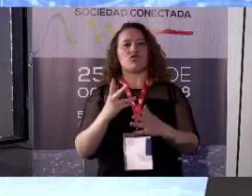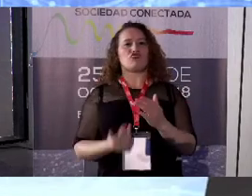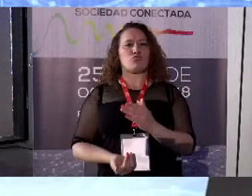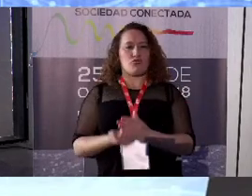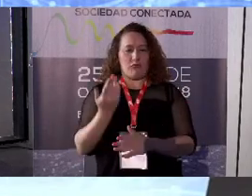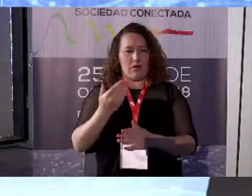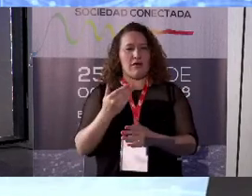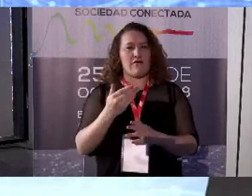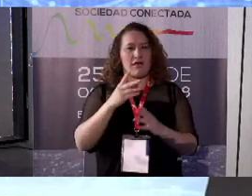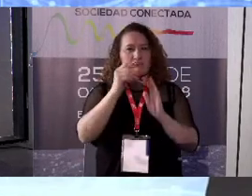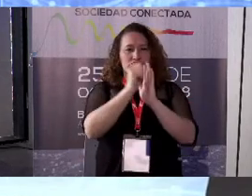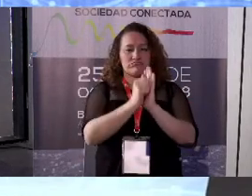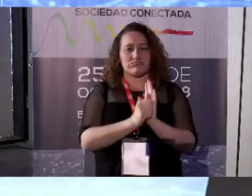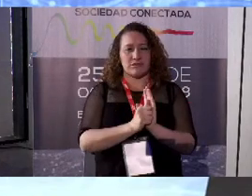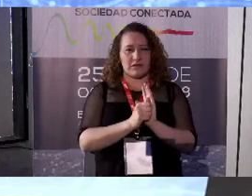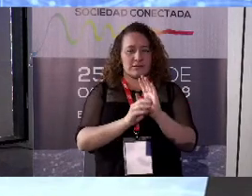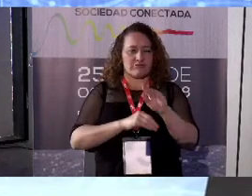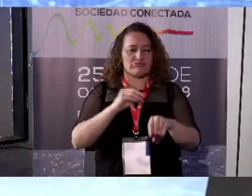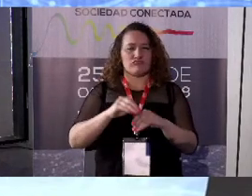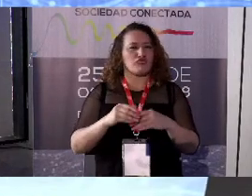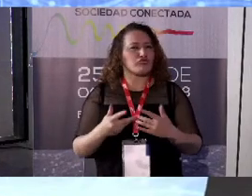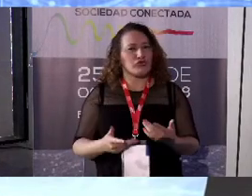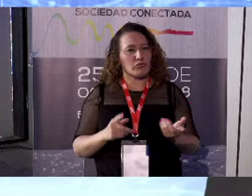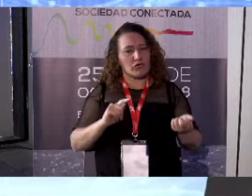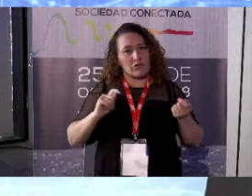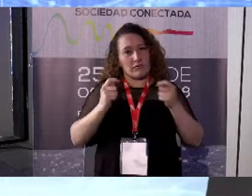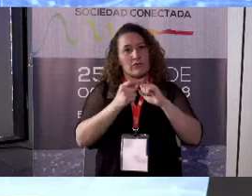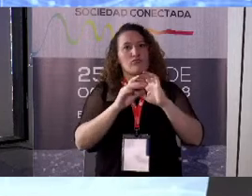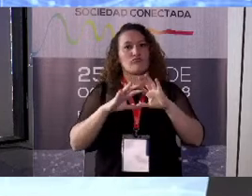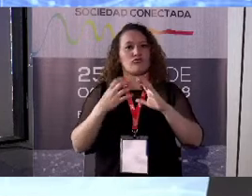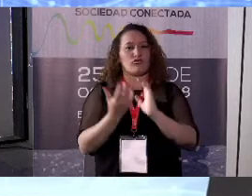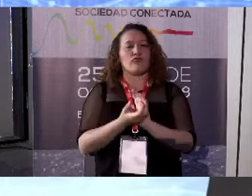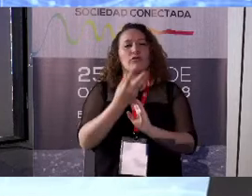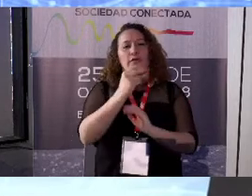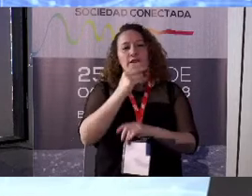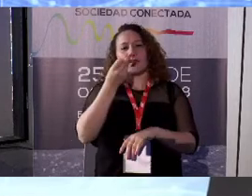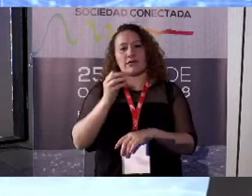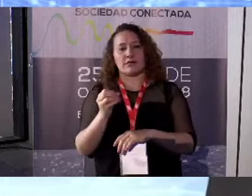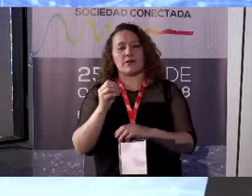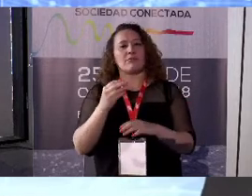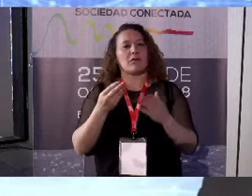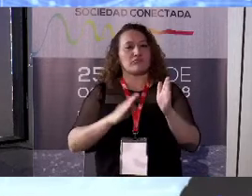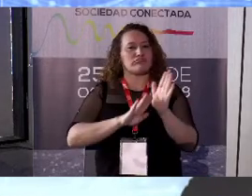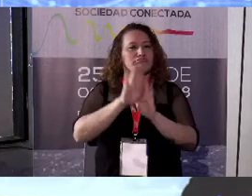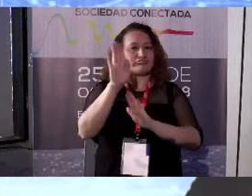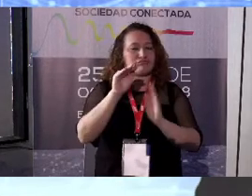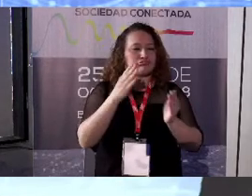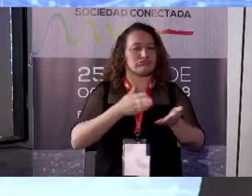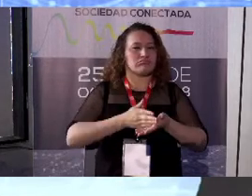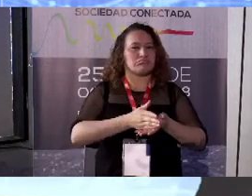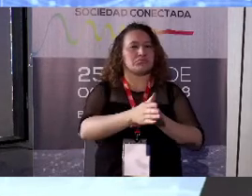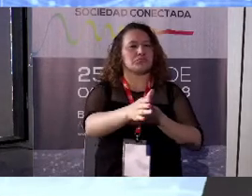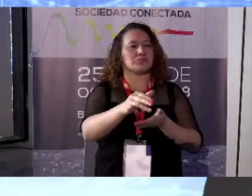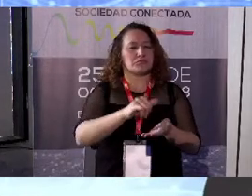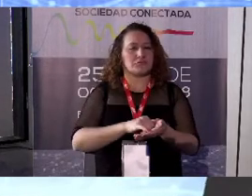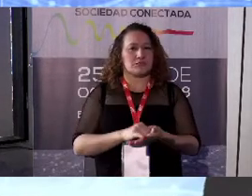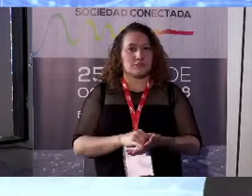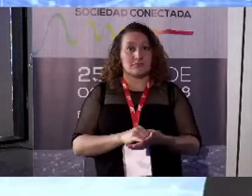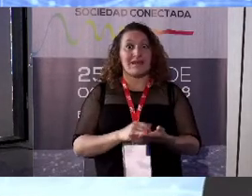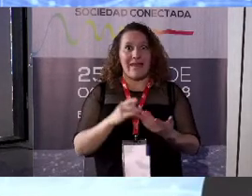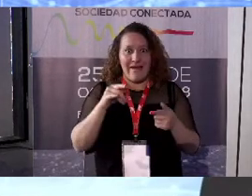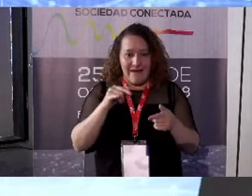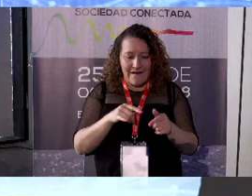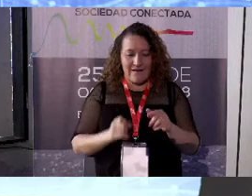mediante la declaración transformar nuestro mundo la agenda 2030 para el desarrollo sostenible y aquí es donde nacen los